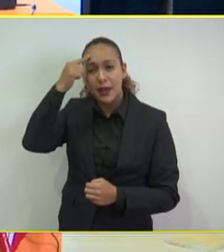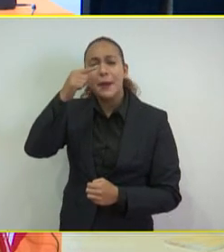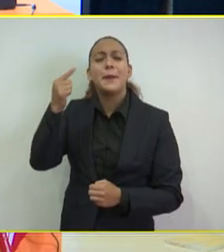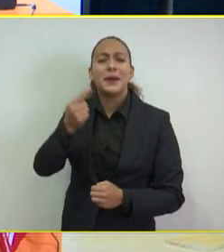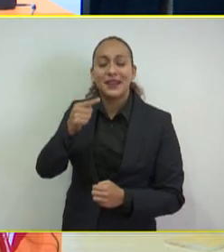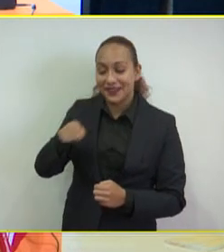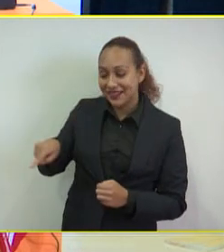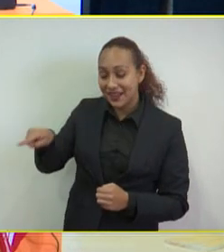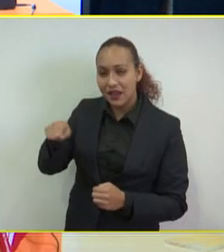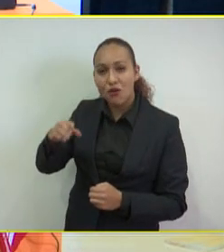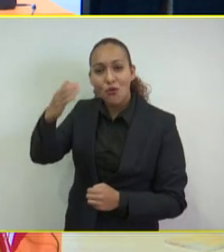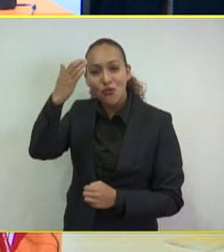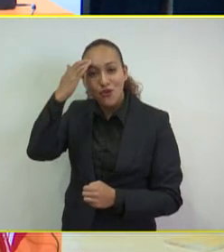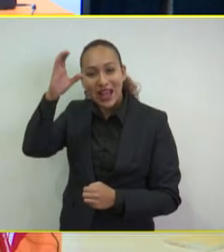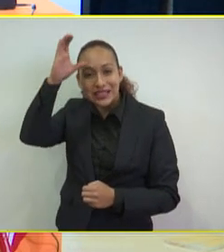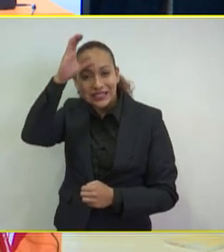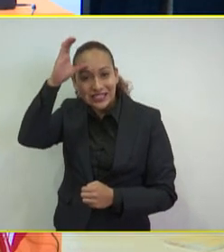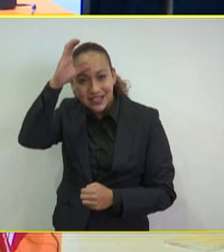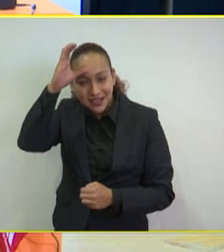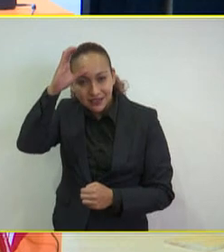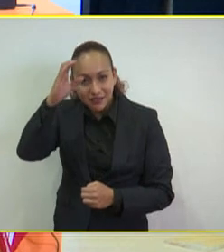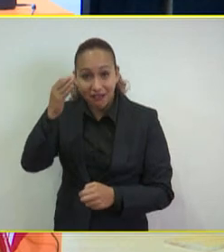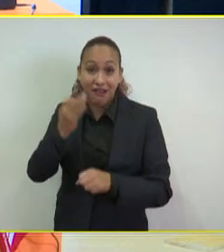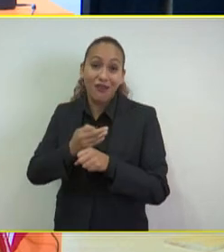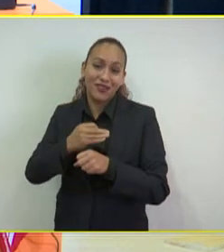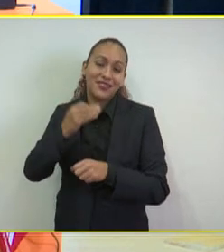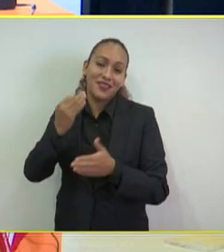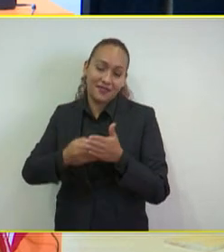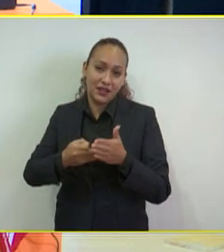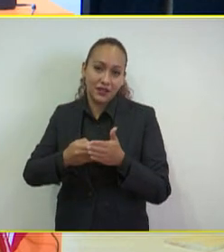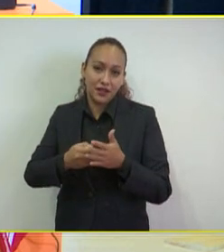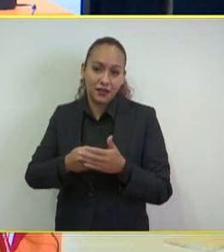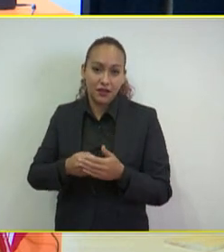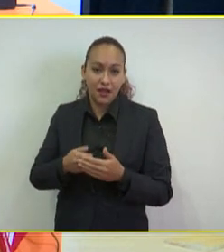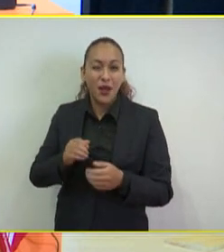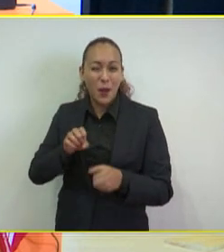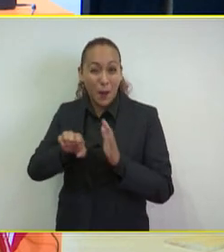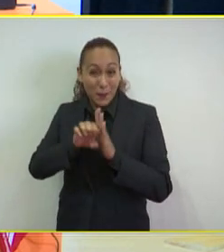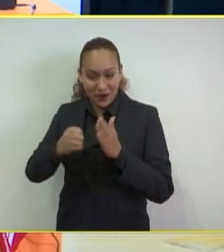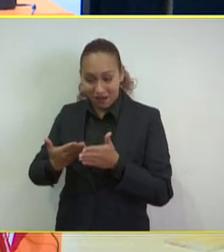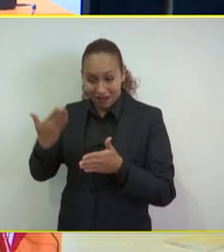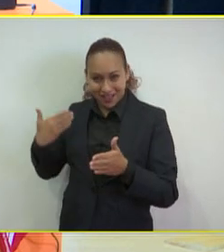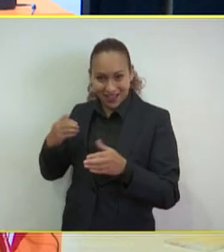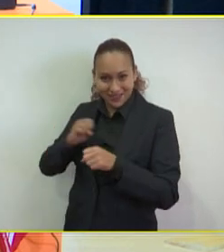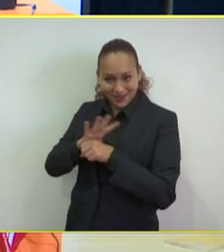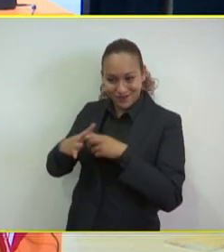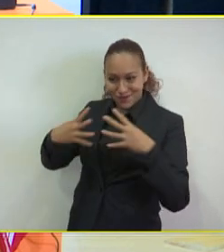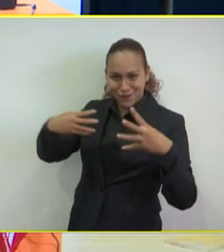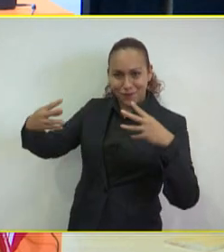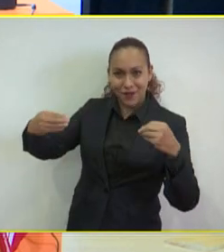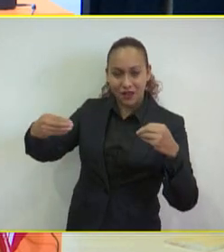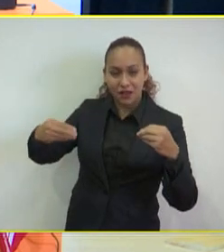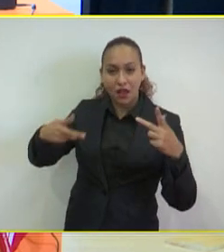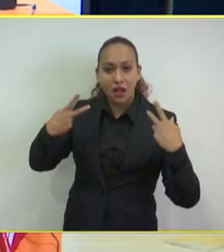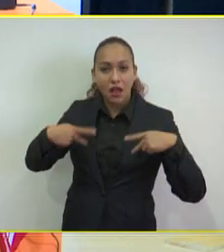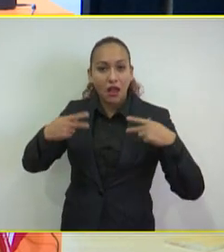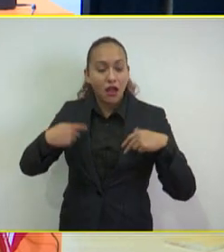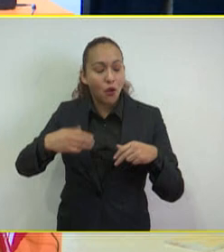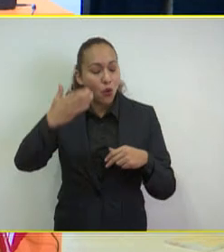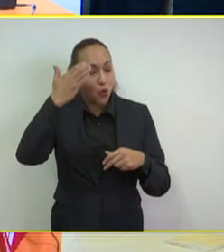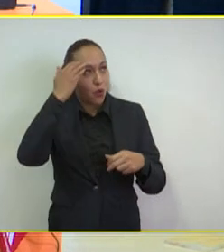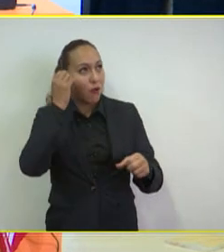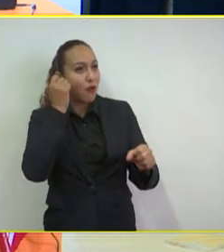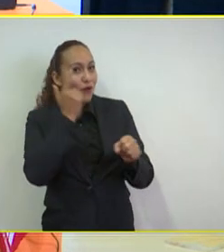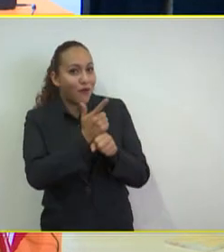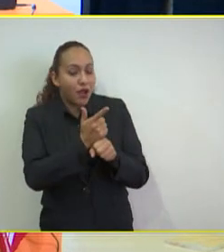que tanto nos falta. La pandemia nos hizo ver también esto. Hay muchos temas de ciencia que desconocemos,